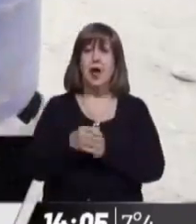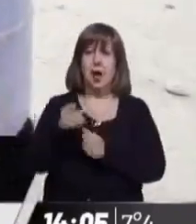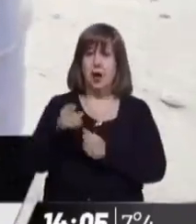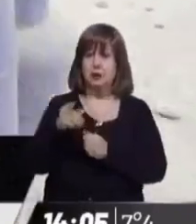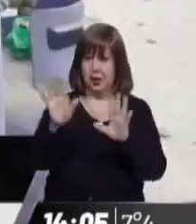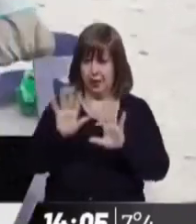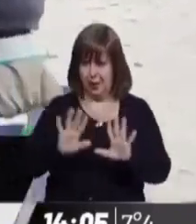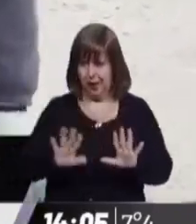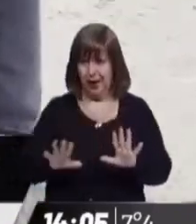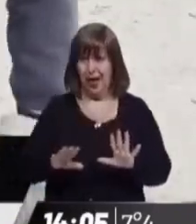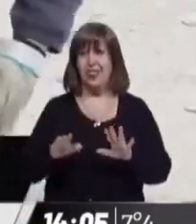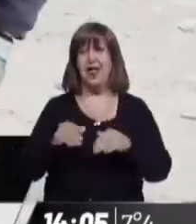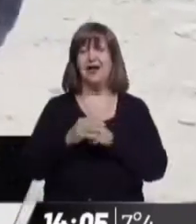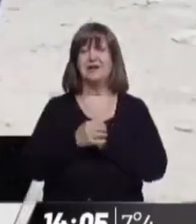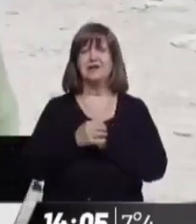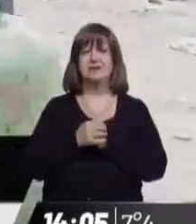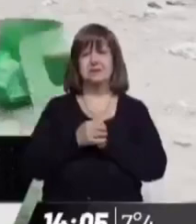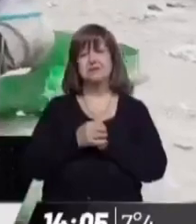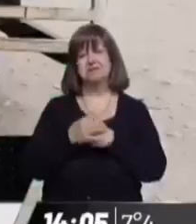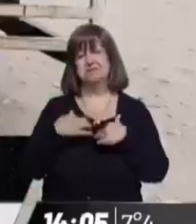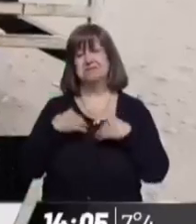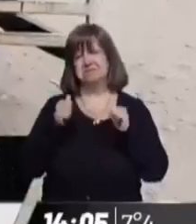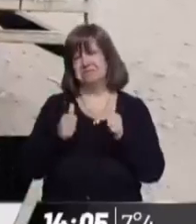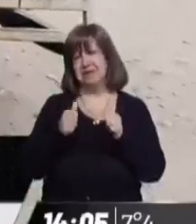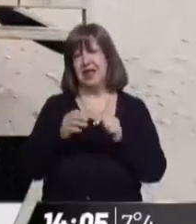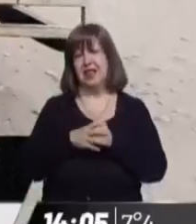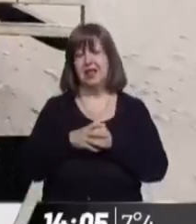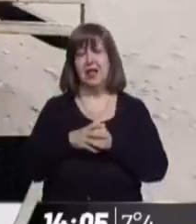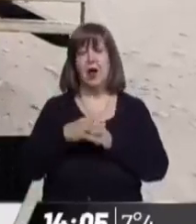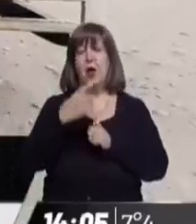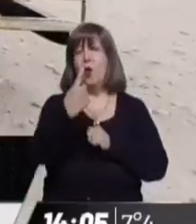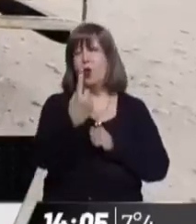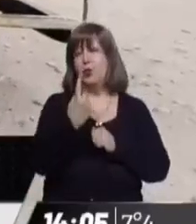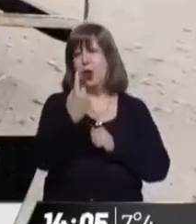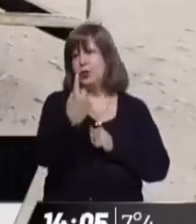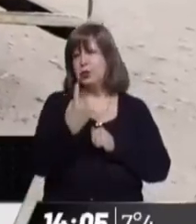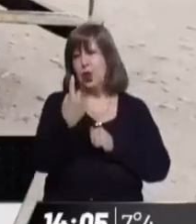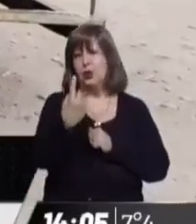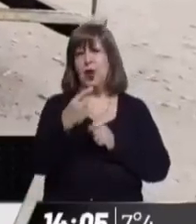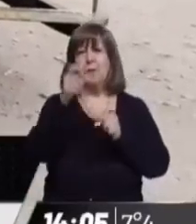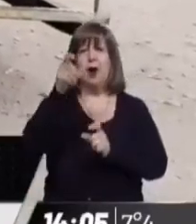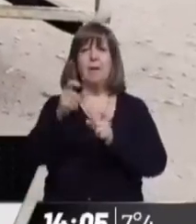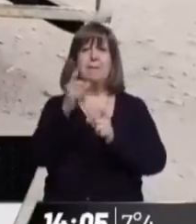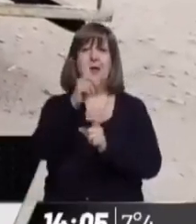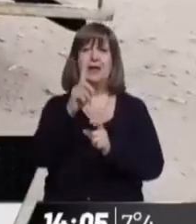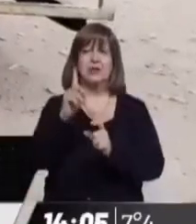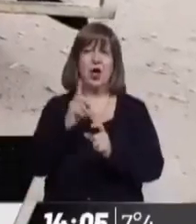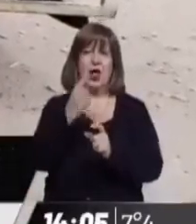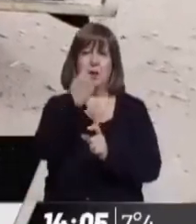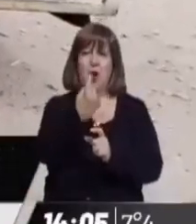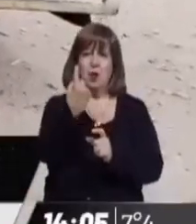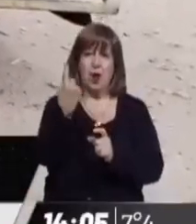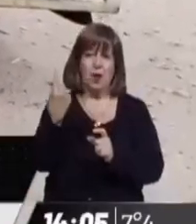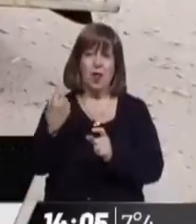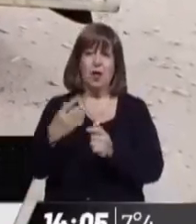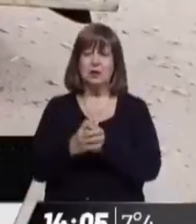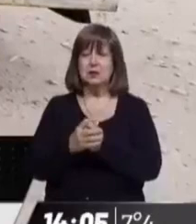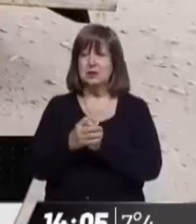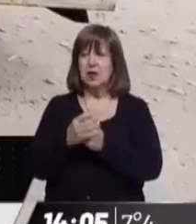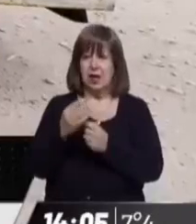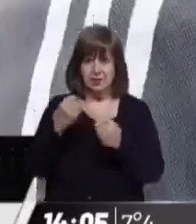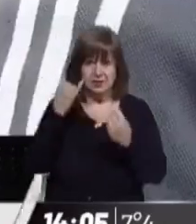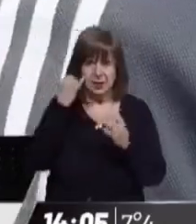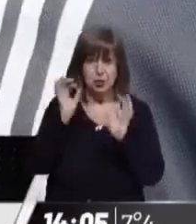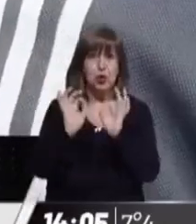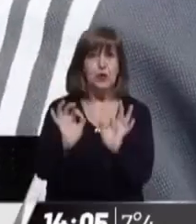súper preparada para venir a buscar la garrafa. Sí, una por garrafa, están dando una por persona. Una. ¿Alcanza? No, ¿qué va